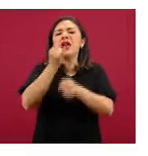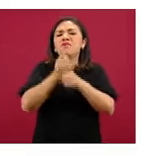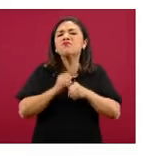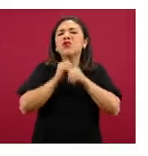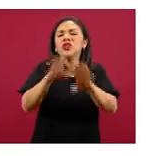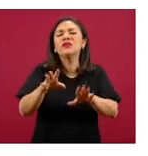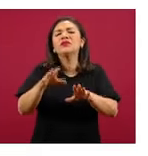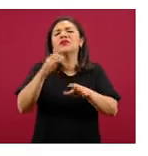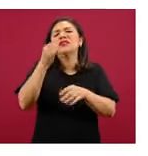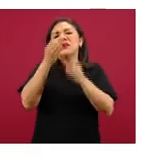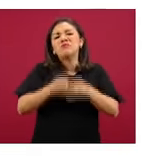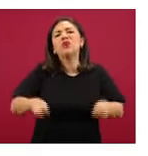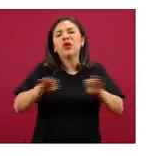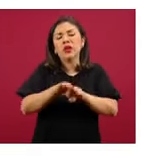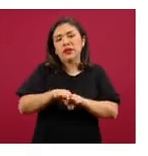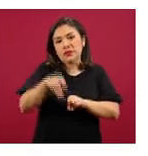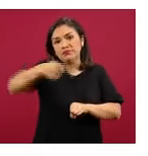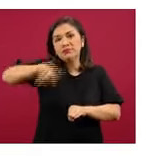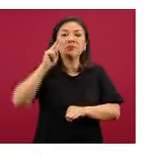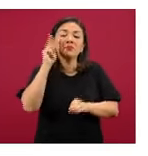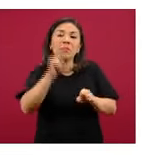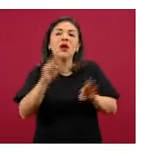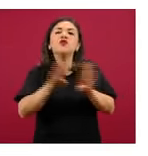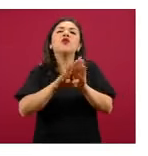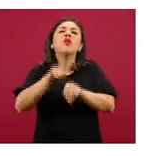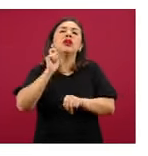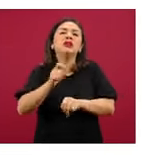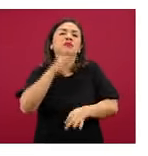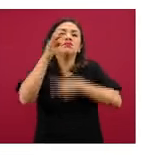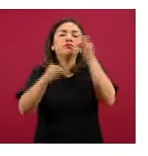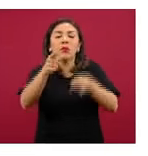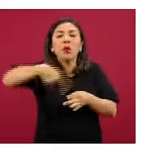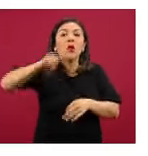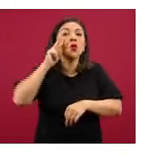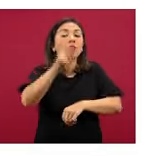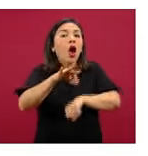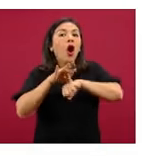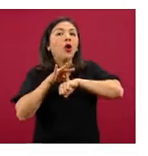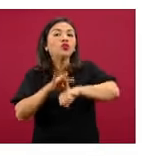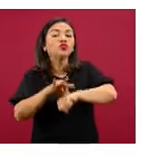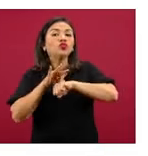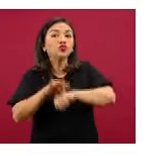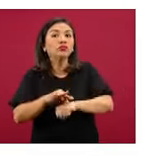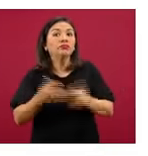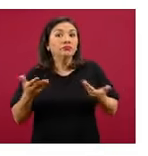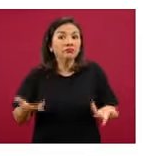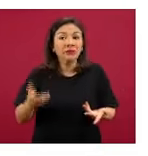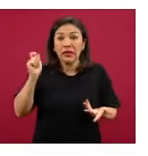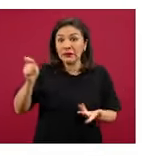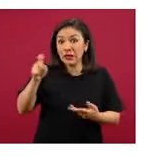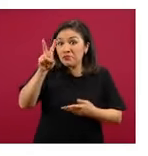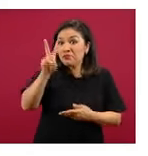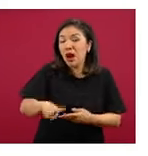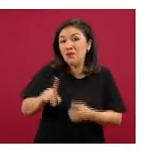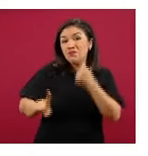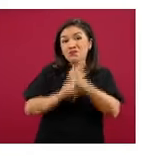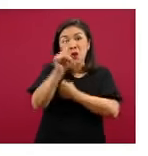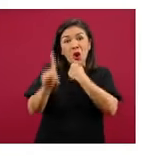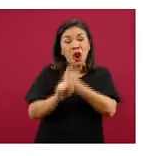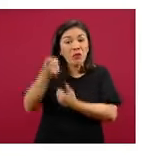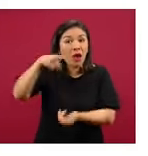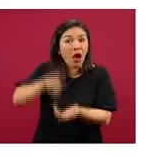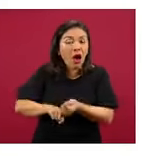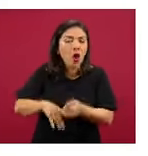relevante, como parte de la estrategia de una visibilidad de este enorme problema